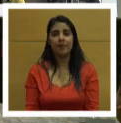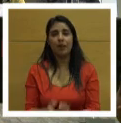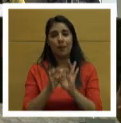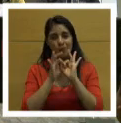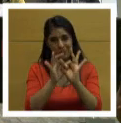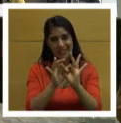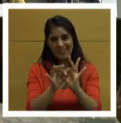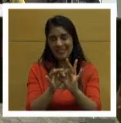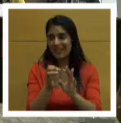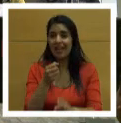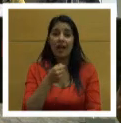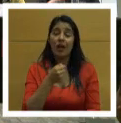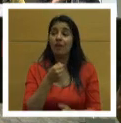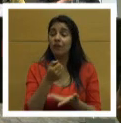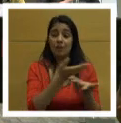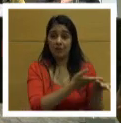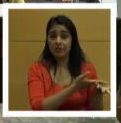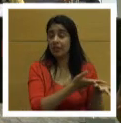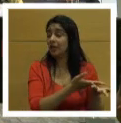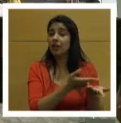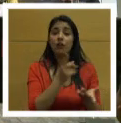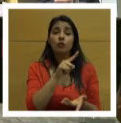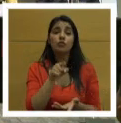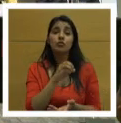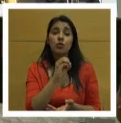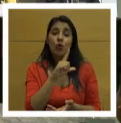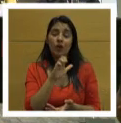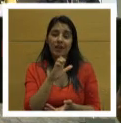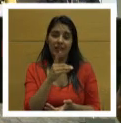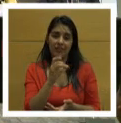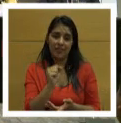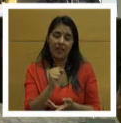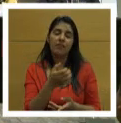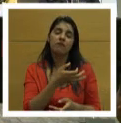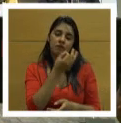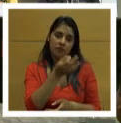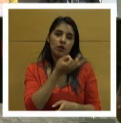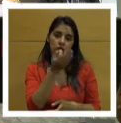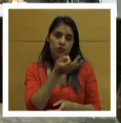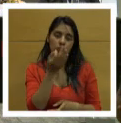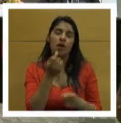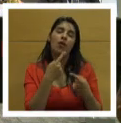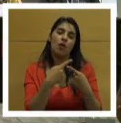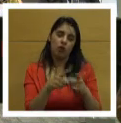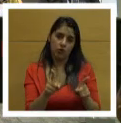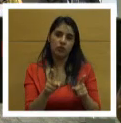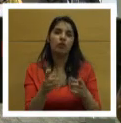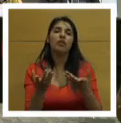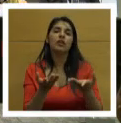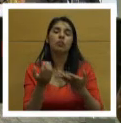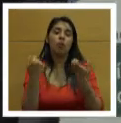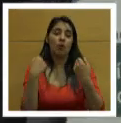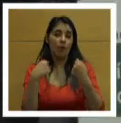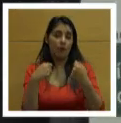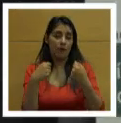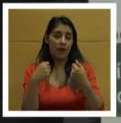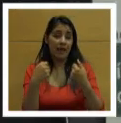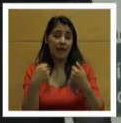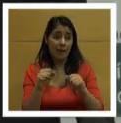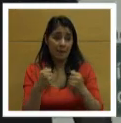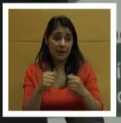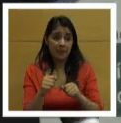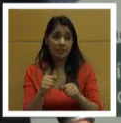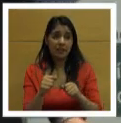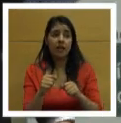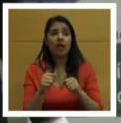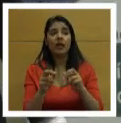Gracias. Voy a pasarles nuevamente con Soledad, que nos va a contar acerca de otros asuntos, también desde el punto de vista práctico, en relación de discriminación